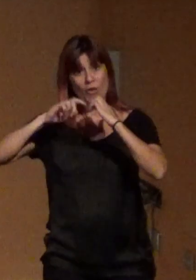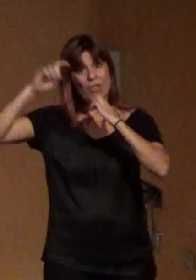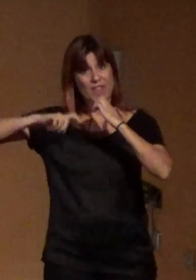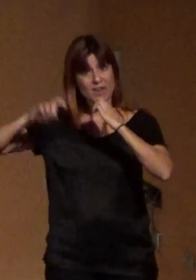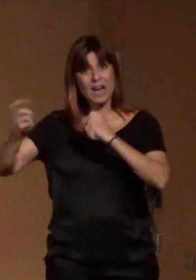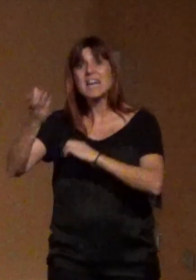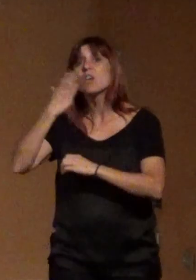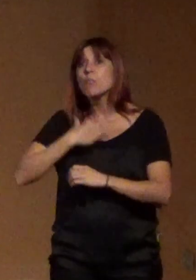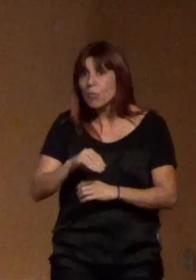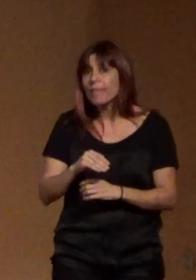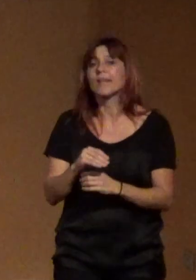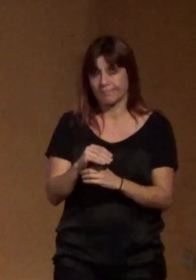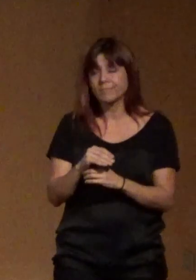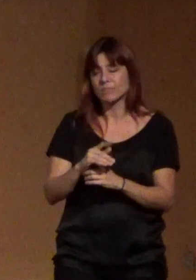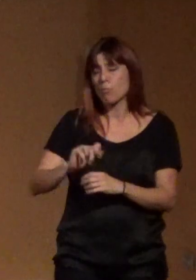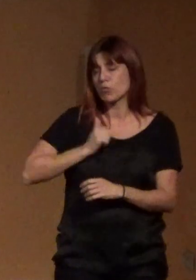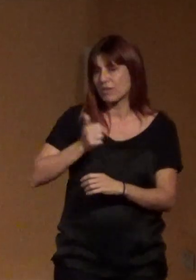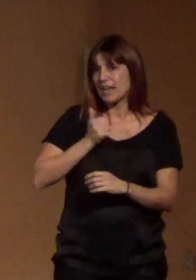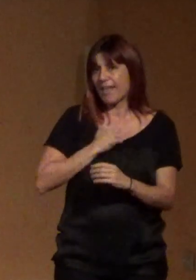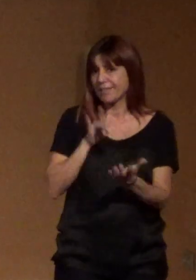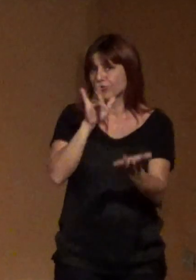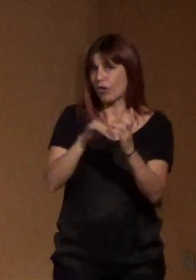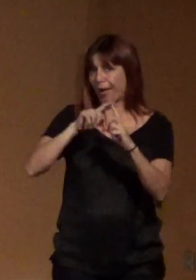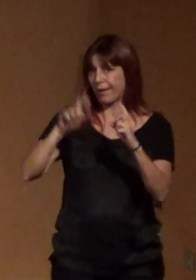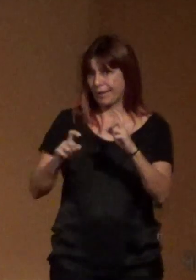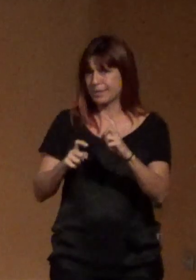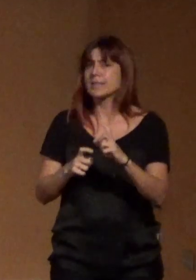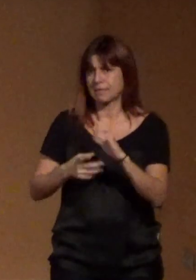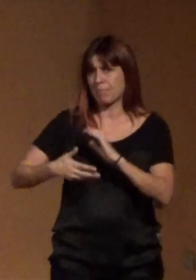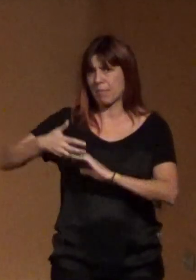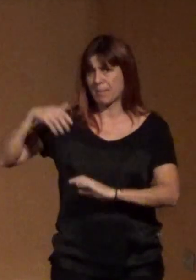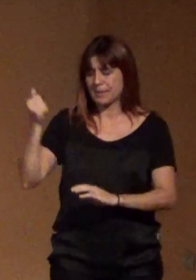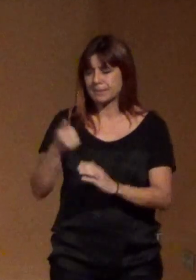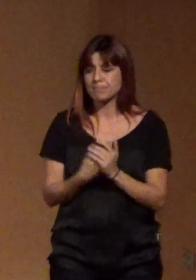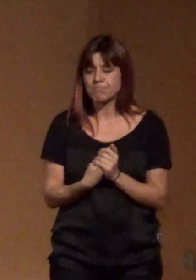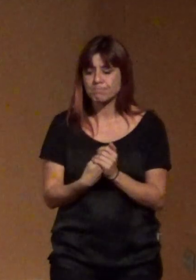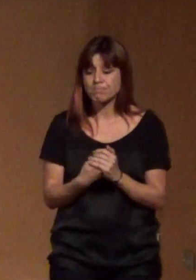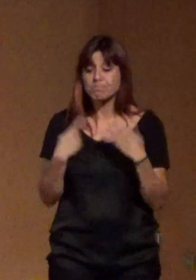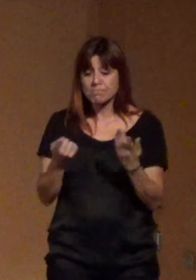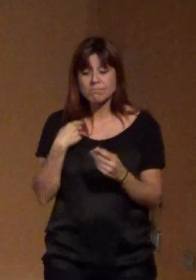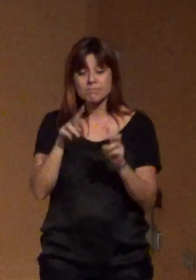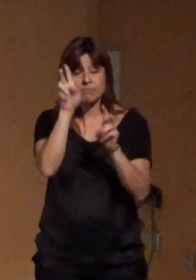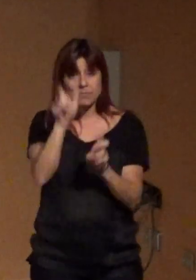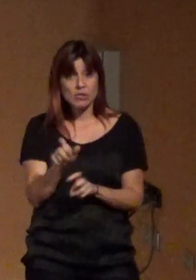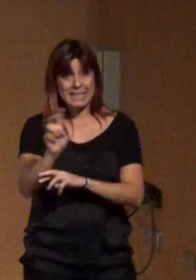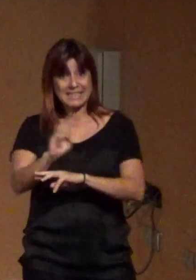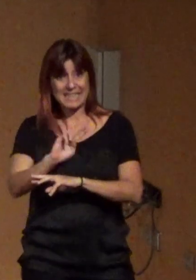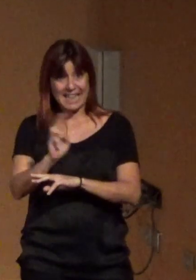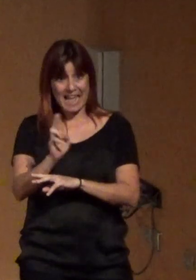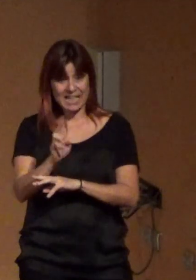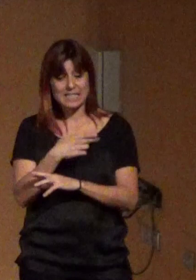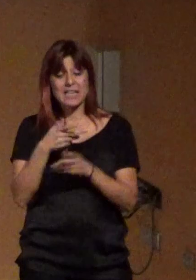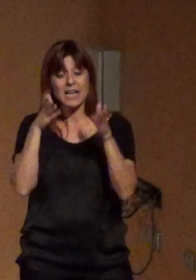más veces posibilidades de tener una epilepsia, ¿no? Vemos que aquí está esta descripción de cómo el TDAH, el subtipo inatento, es mucho más frecuente que el